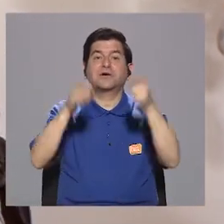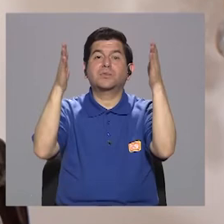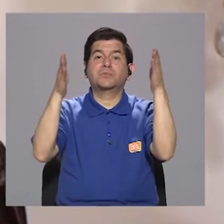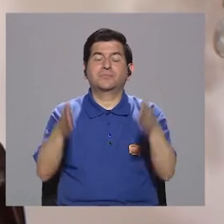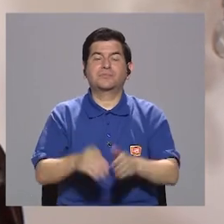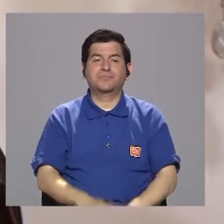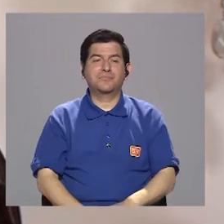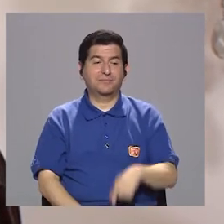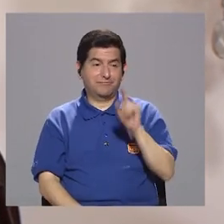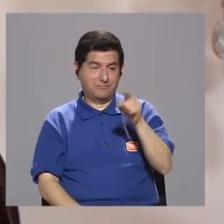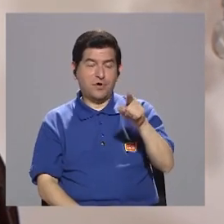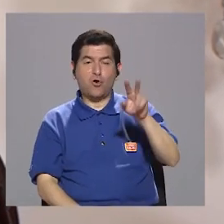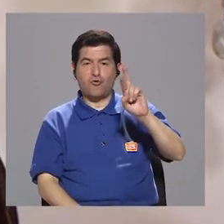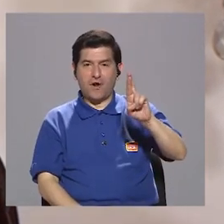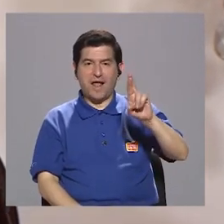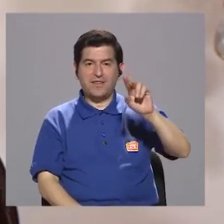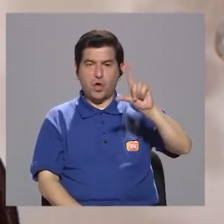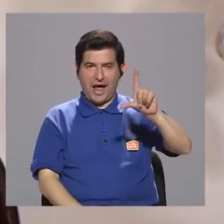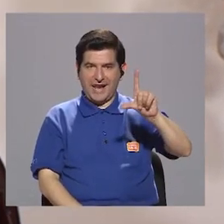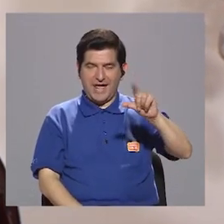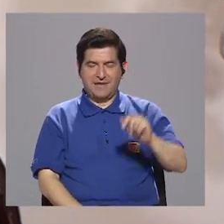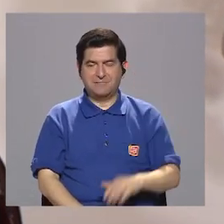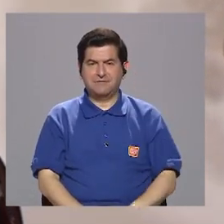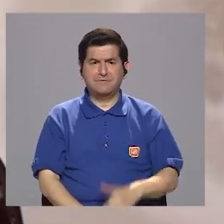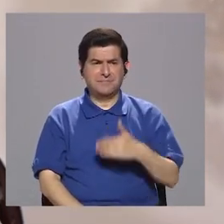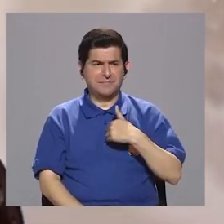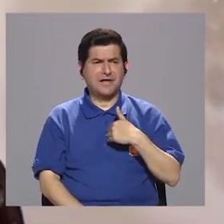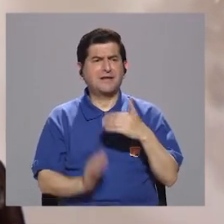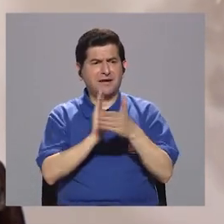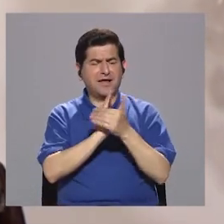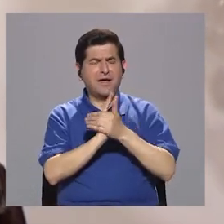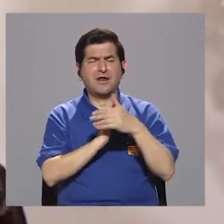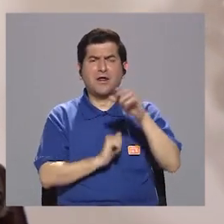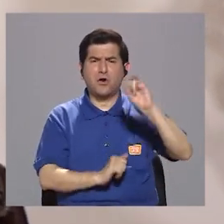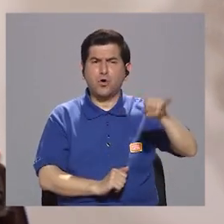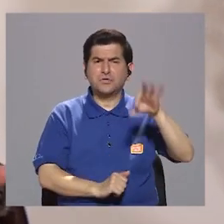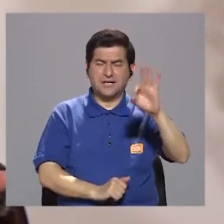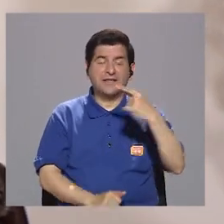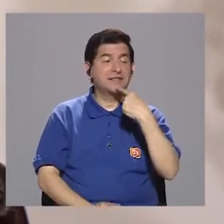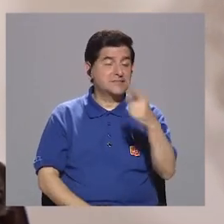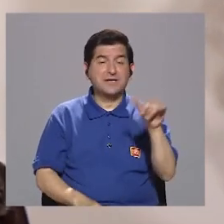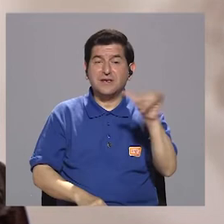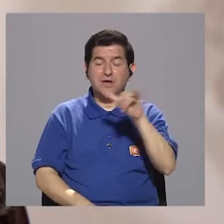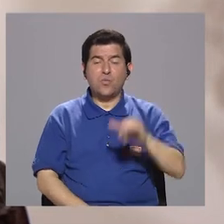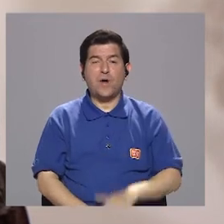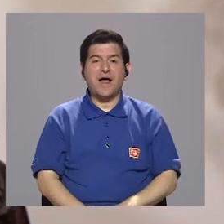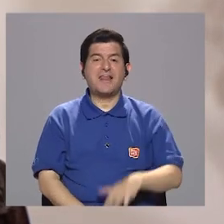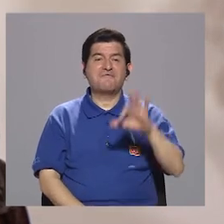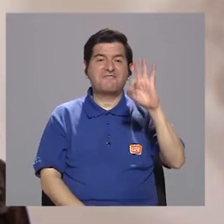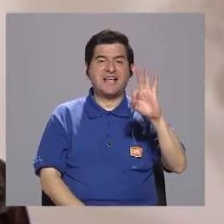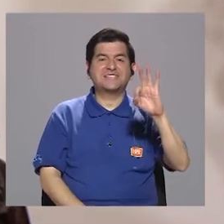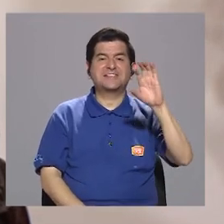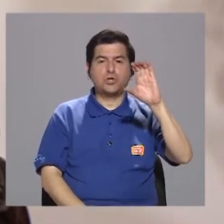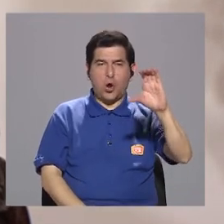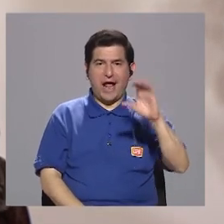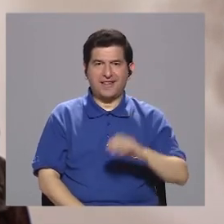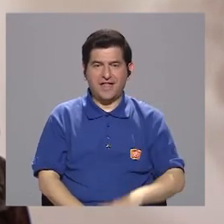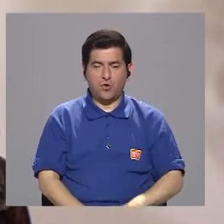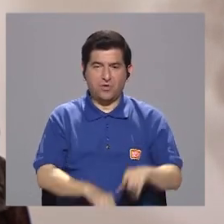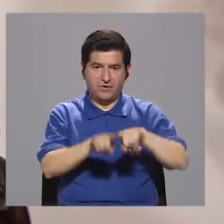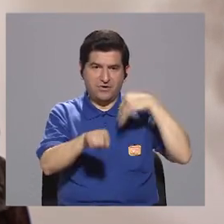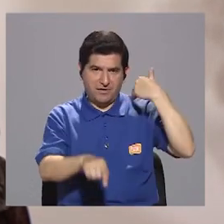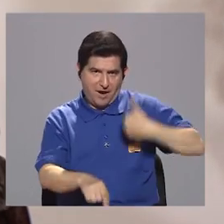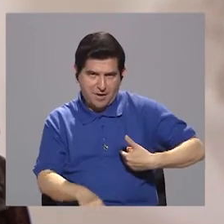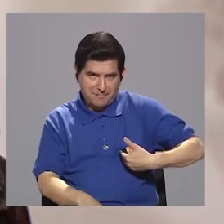prensa, que es don Rolando. Y que es una capacidad que también me contaba don José Francisco, que tenía Paco Calderón, don Francisco Calderón, que era